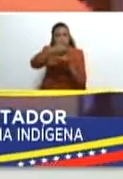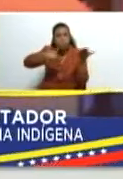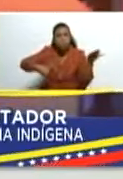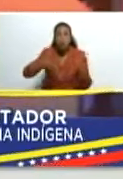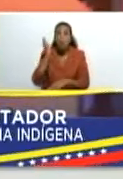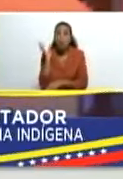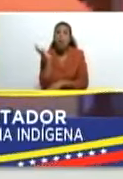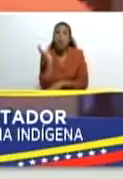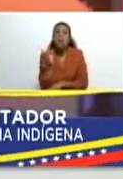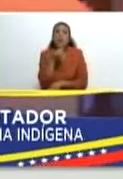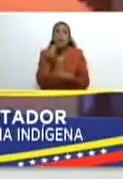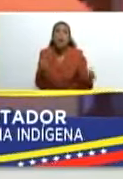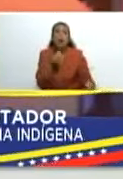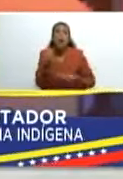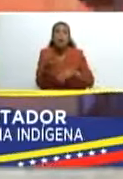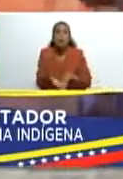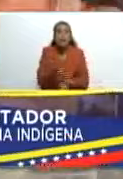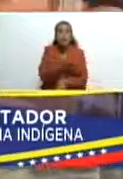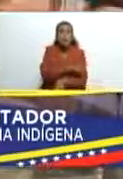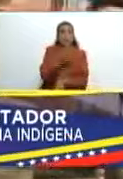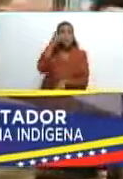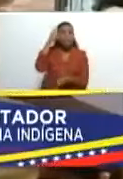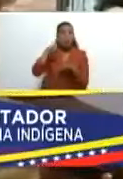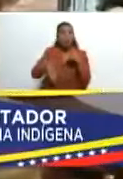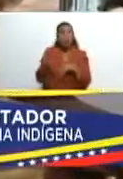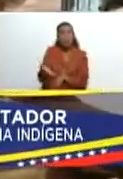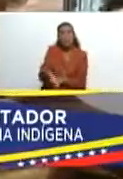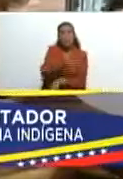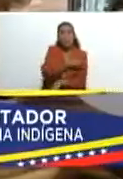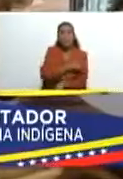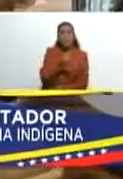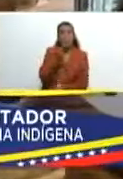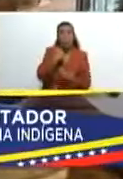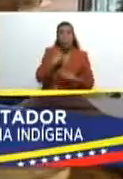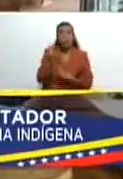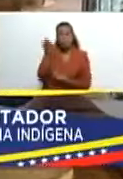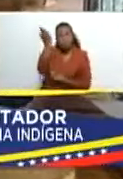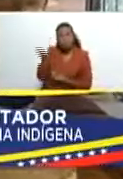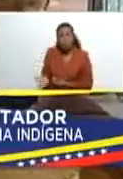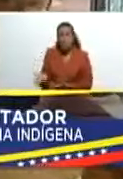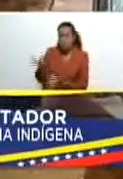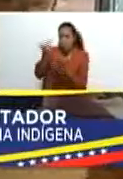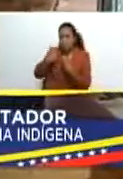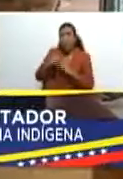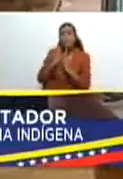este congreso que ustedes han tenido los últimos dos días. Adelante. Ernesto Villegas por Hub.